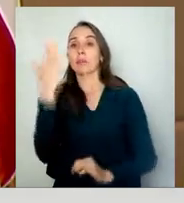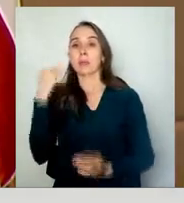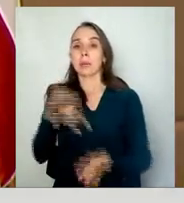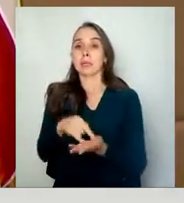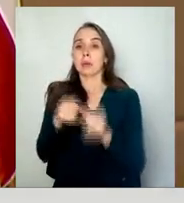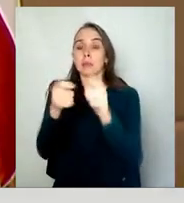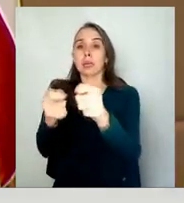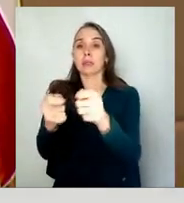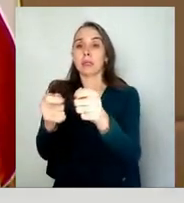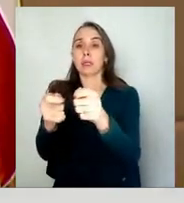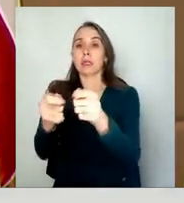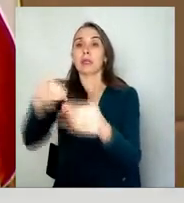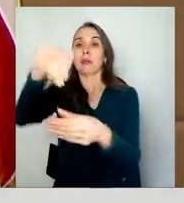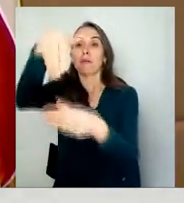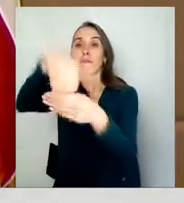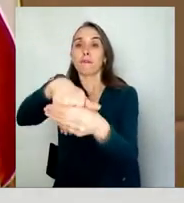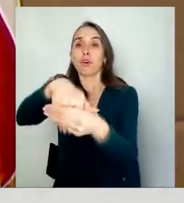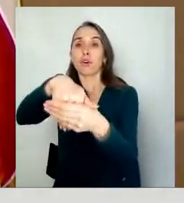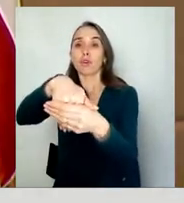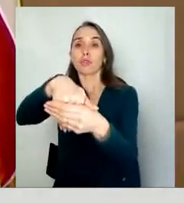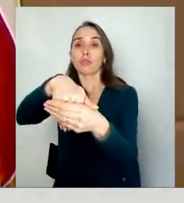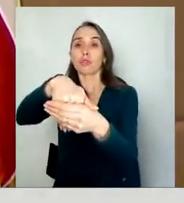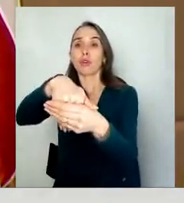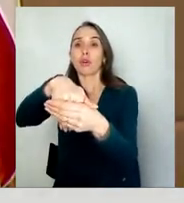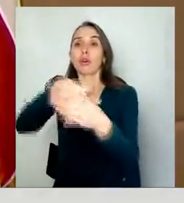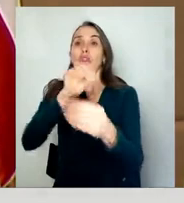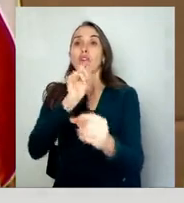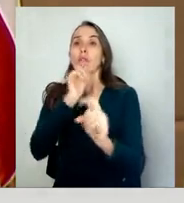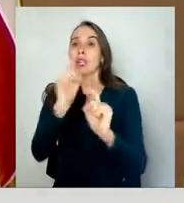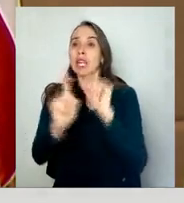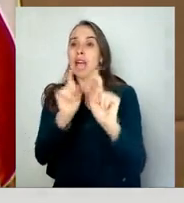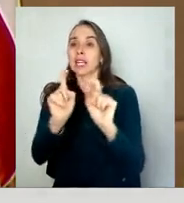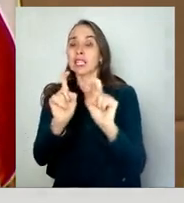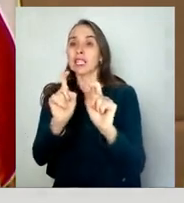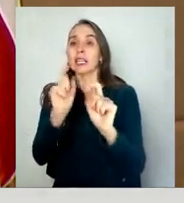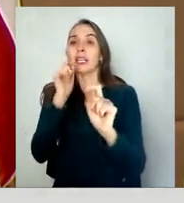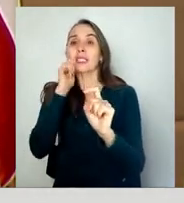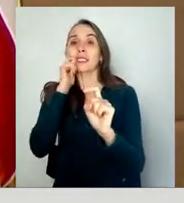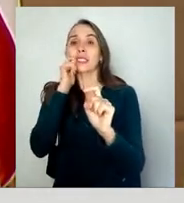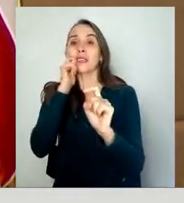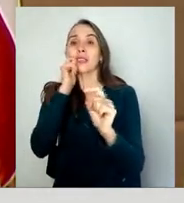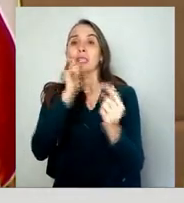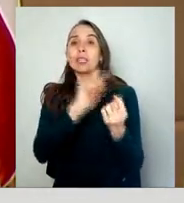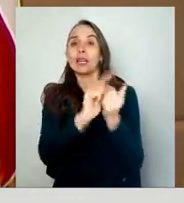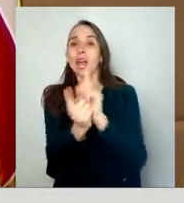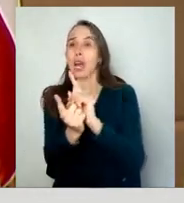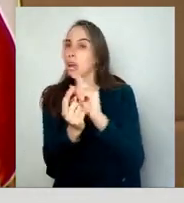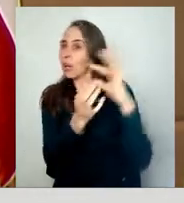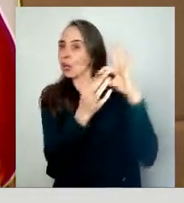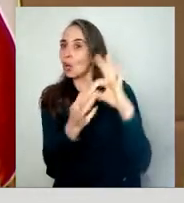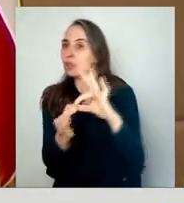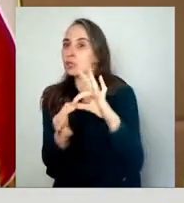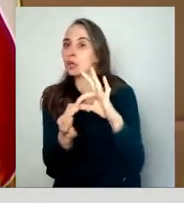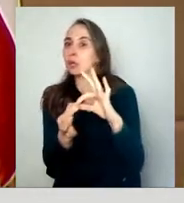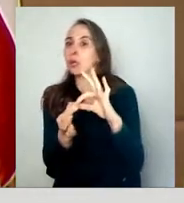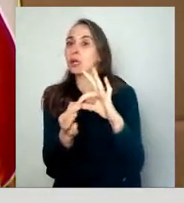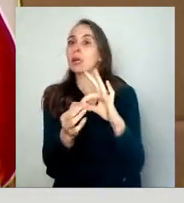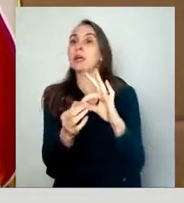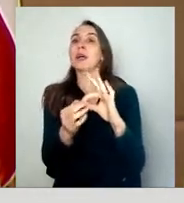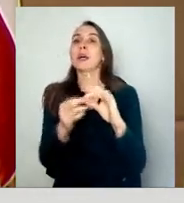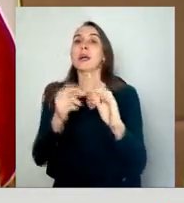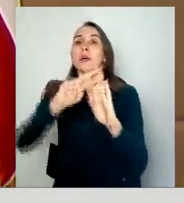el voto donde está su crítica que eso significa consecuencia uno que es una reforma constitucional